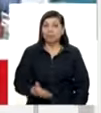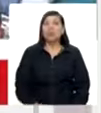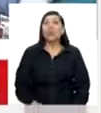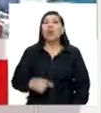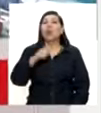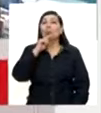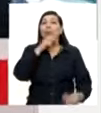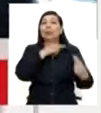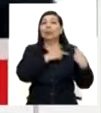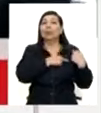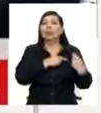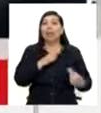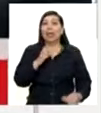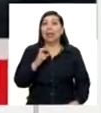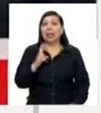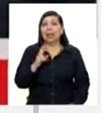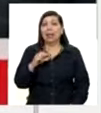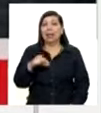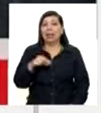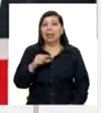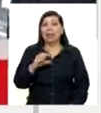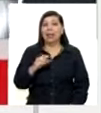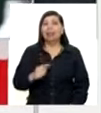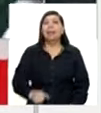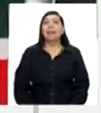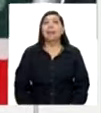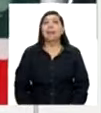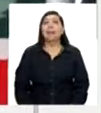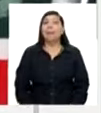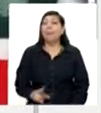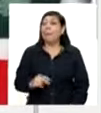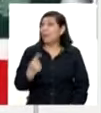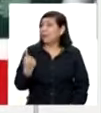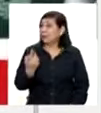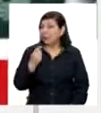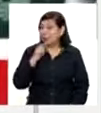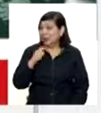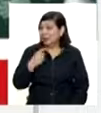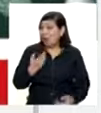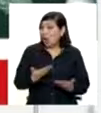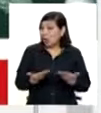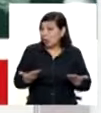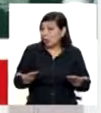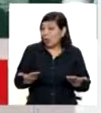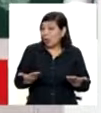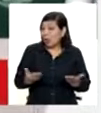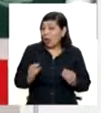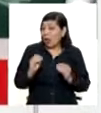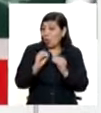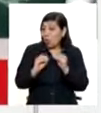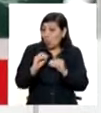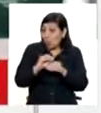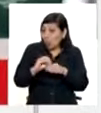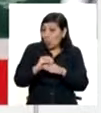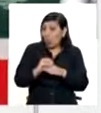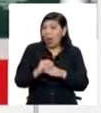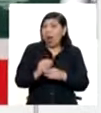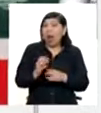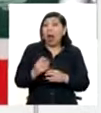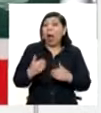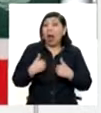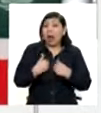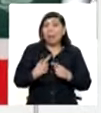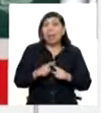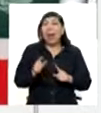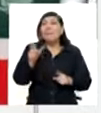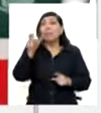Erika, por aquí, por favor, porque Erika, nos comentabas de que no solamente se requiere acá los insumos para curar a los animales, también hay rescatistas,